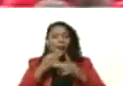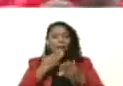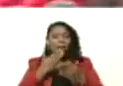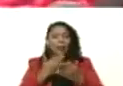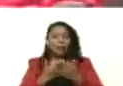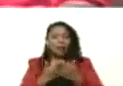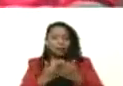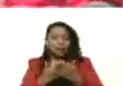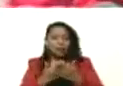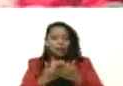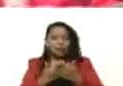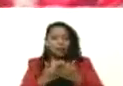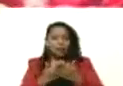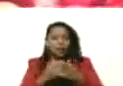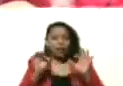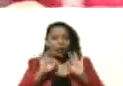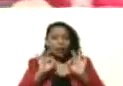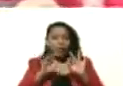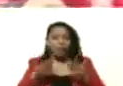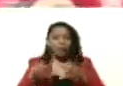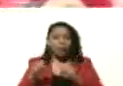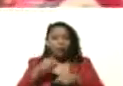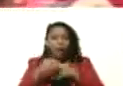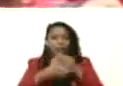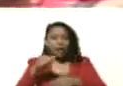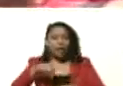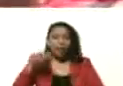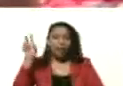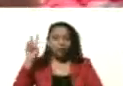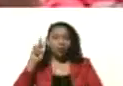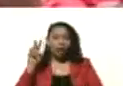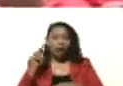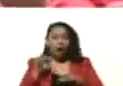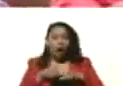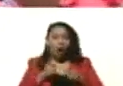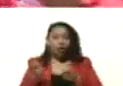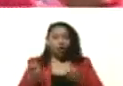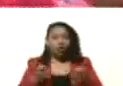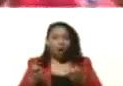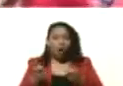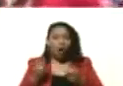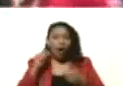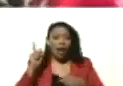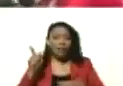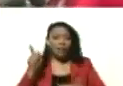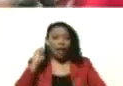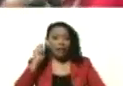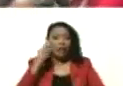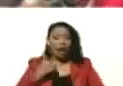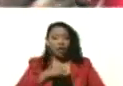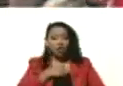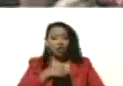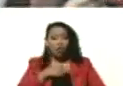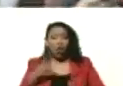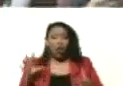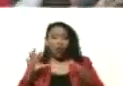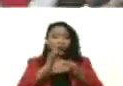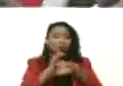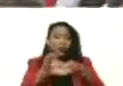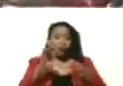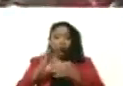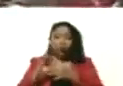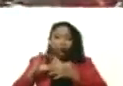imperialismo que se consolide en Venezuela. Y eso nosotros, como tarea, unir a todos, sumar a todo aquel que se ha